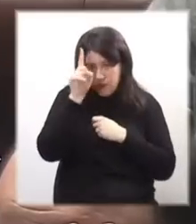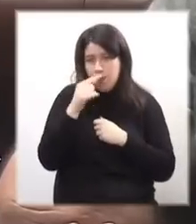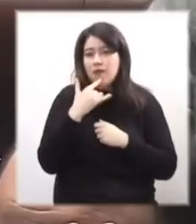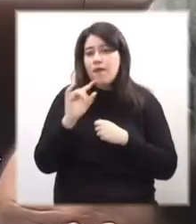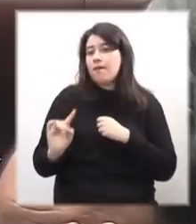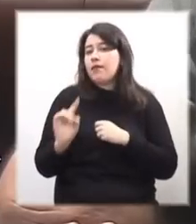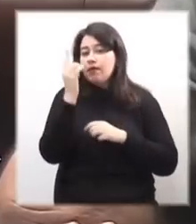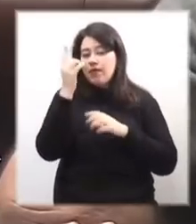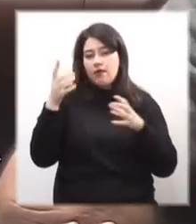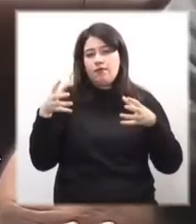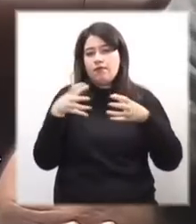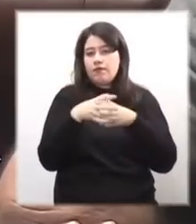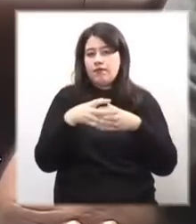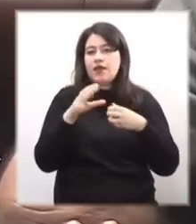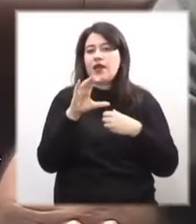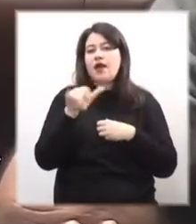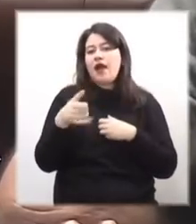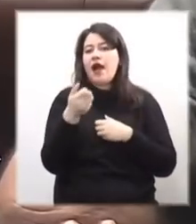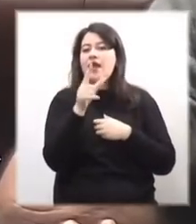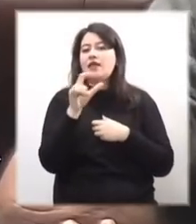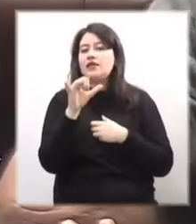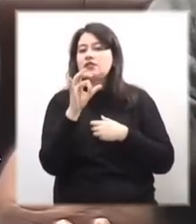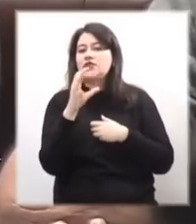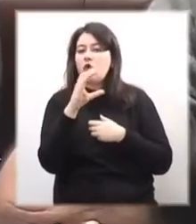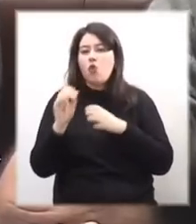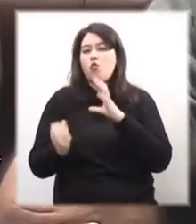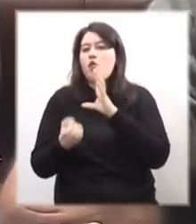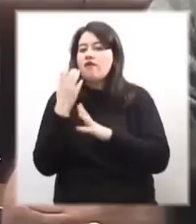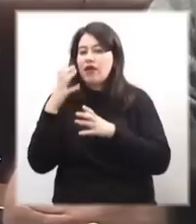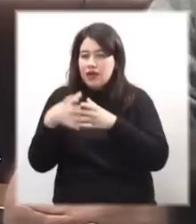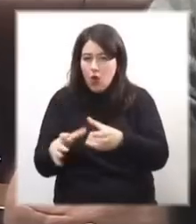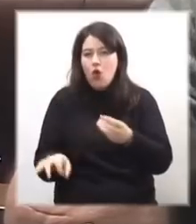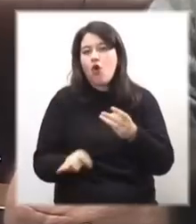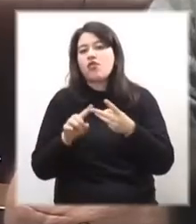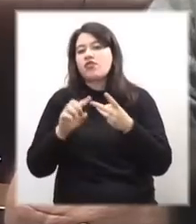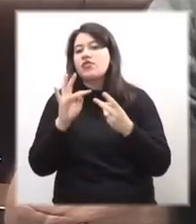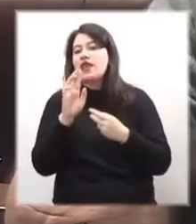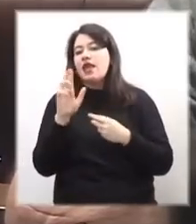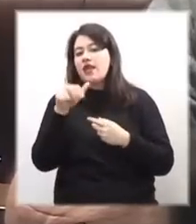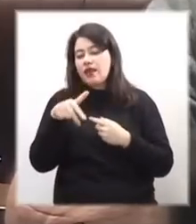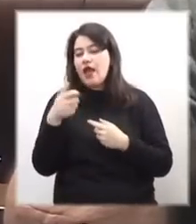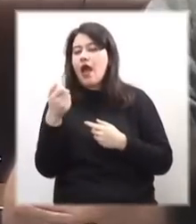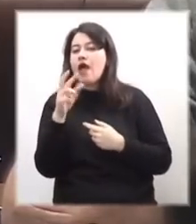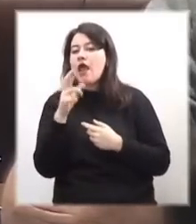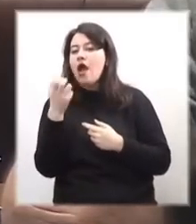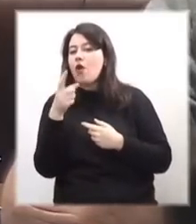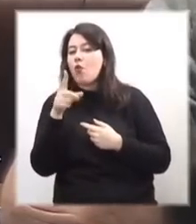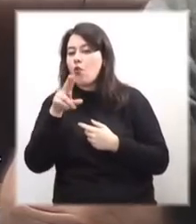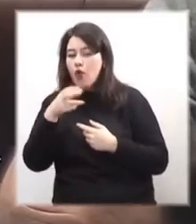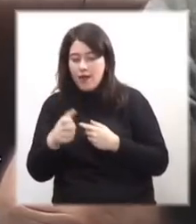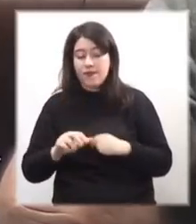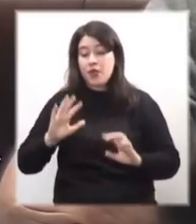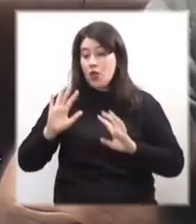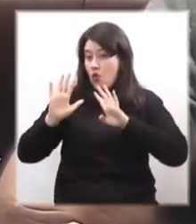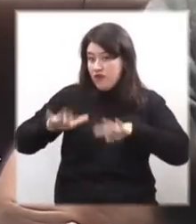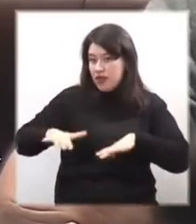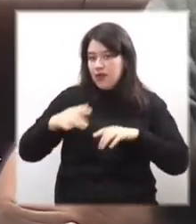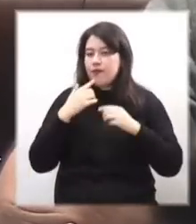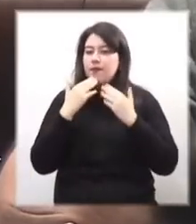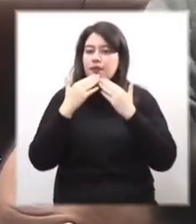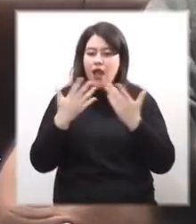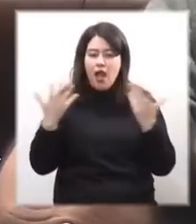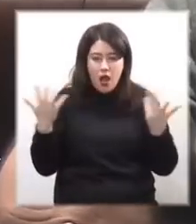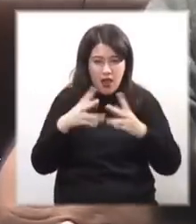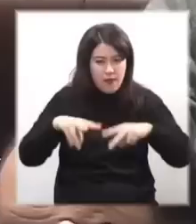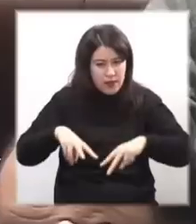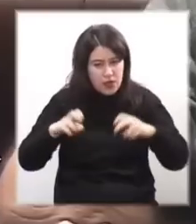como el Primer Comando de la Capital, Jalisco Nueva Generación o el Tren de Aragua. Noveno, ¿se está investigando actualmente